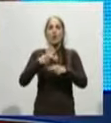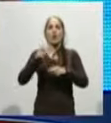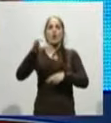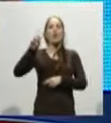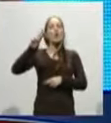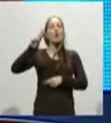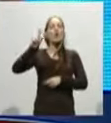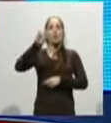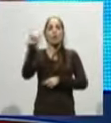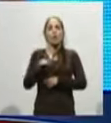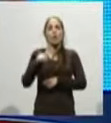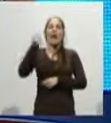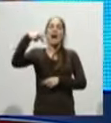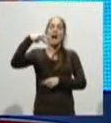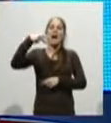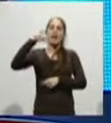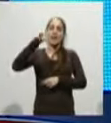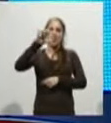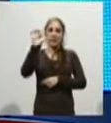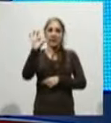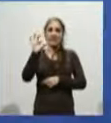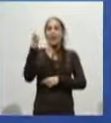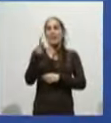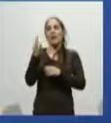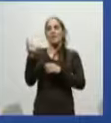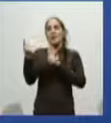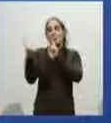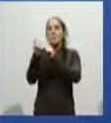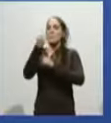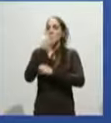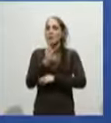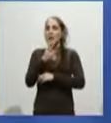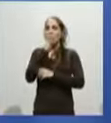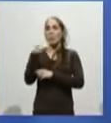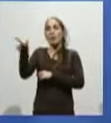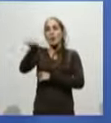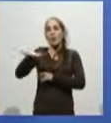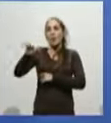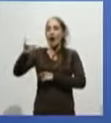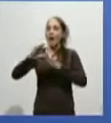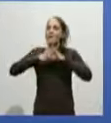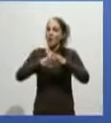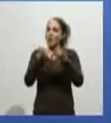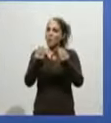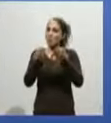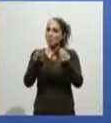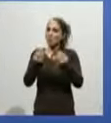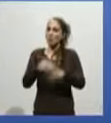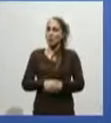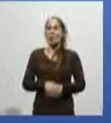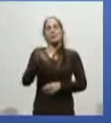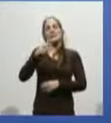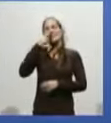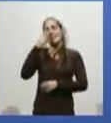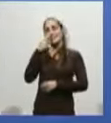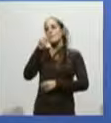Bienvenido, Andrés. Con él tenemos que llevarnos bien porque en esa zona prohibida hay mucho barco. Oh, qué interesante. Buenas noches.